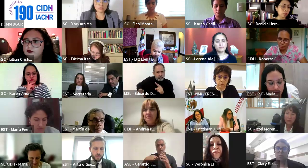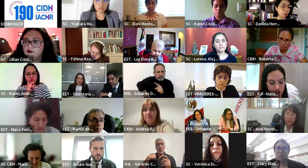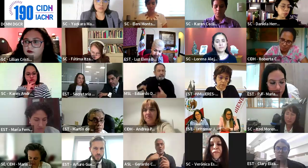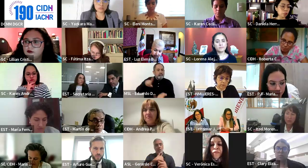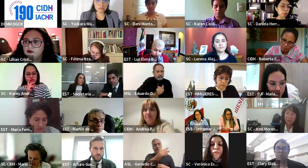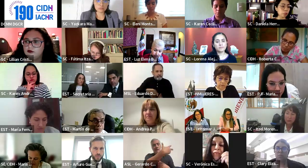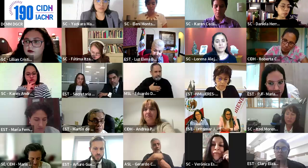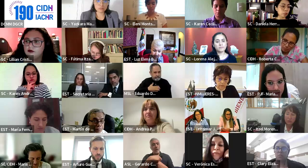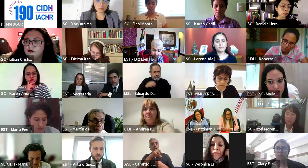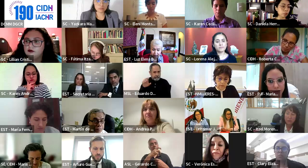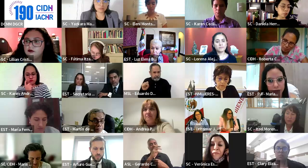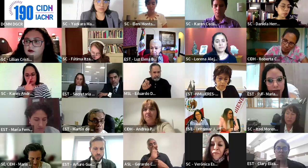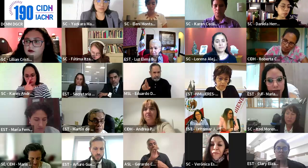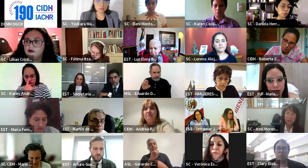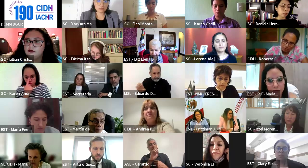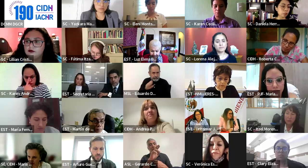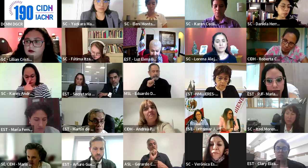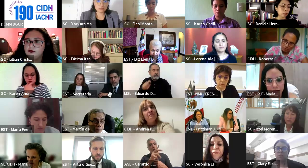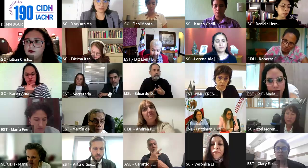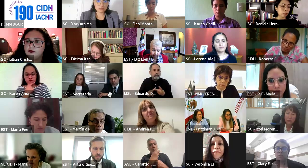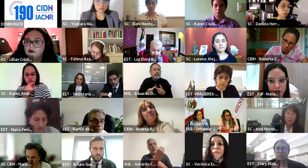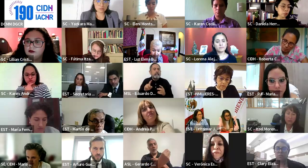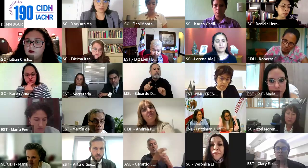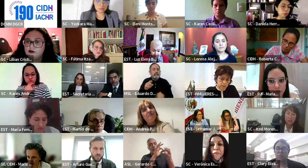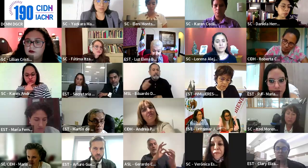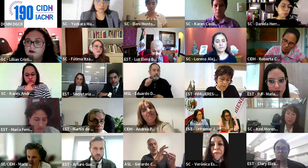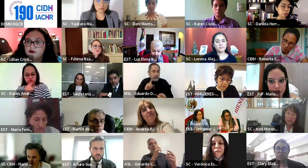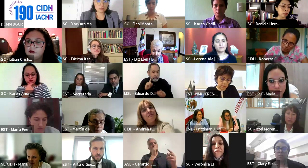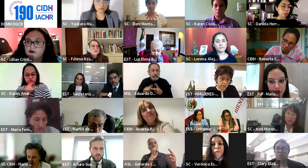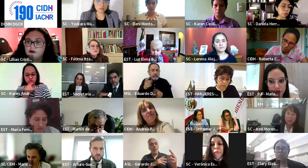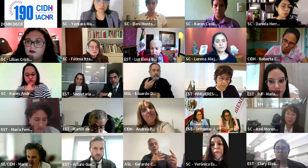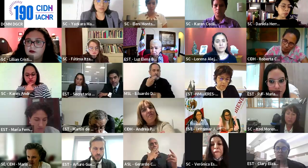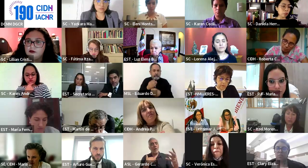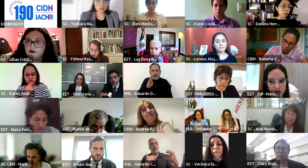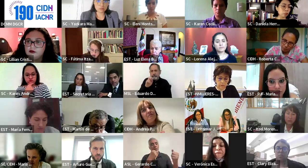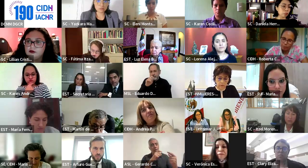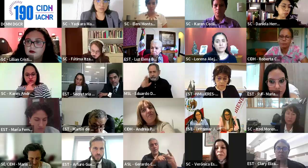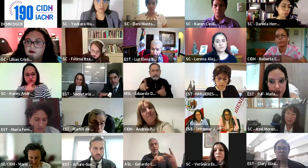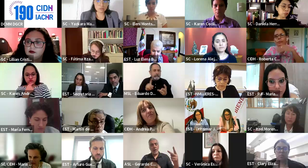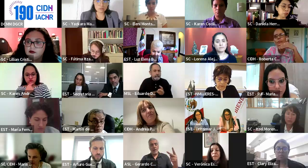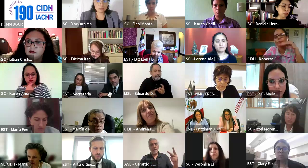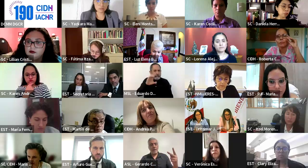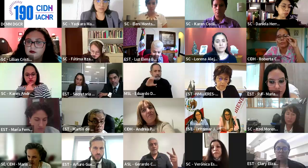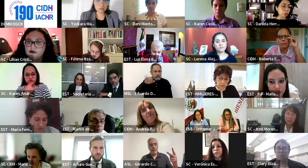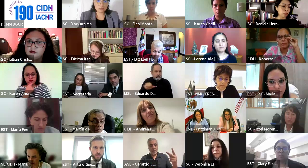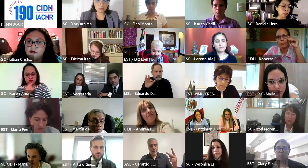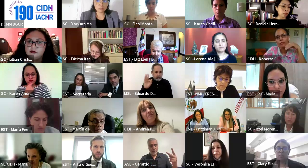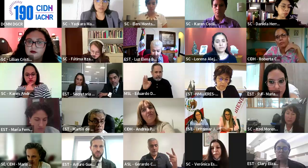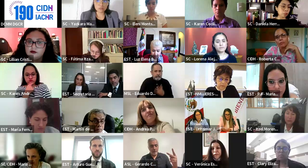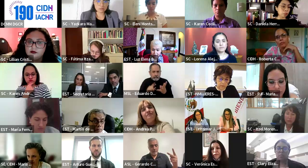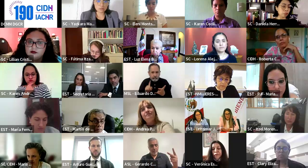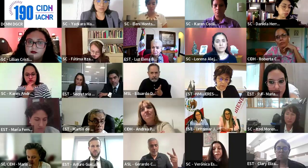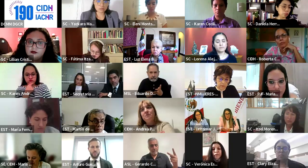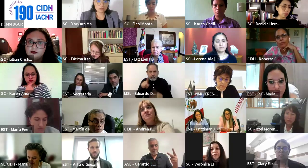Secretaría de Relaciones Exteriores, de Mujeres, de la Secretaría de Bienestar, del Consejo de la Judicatura Federal y de